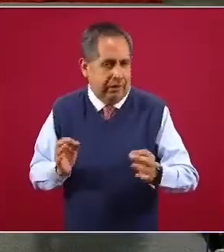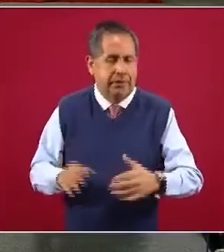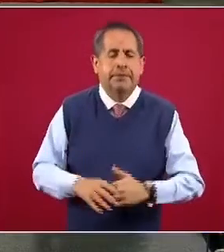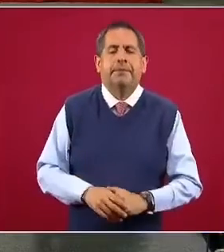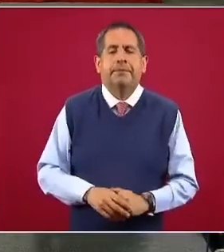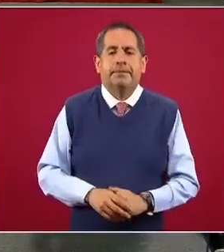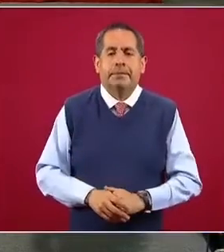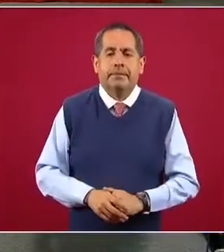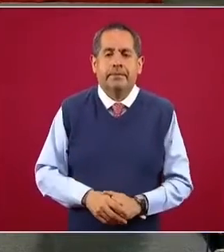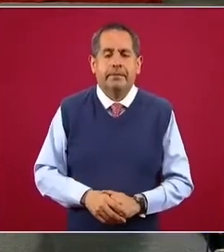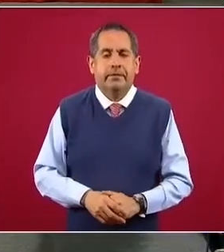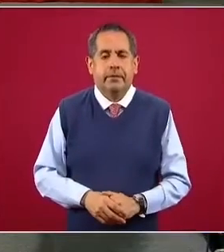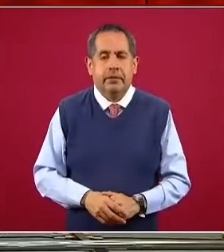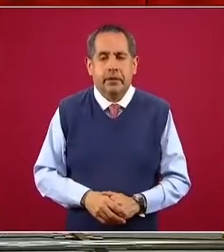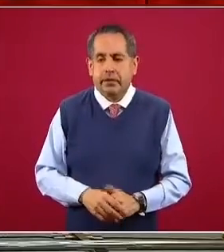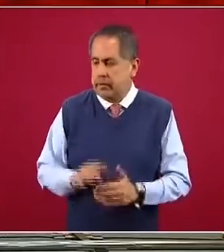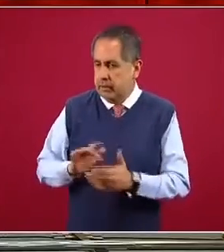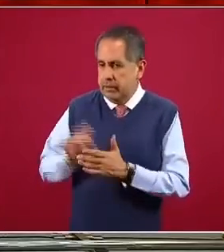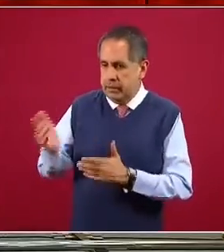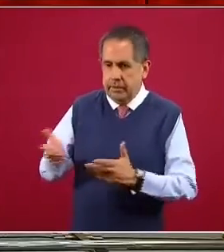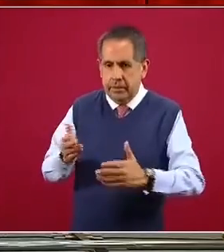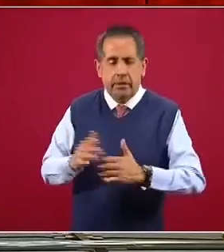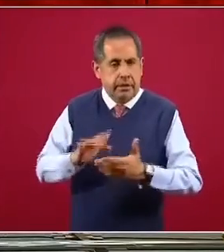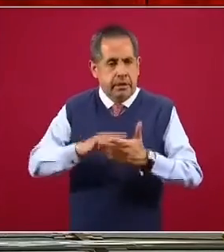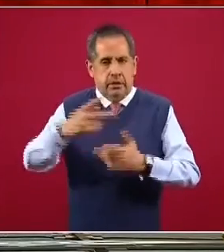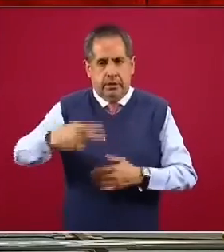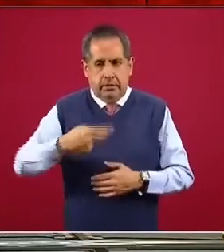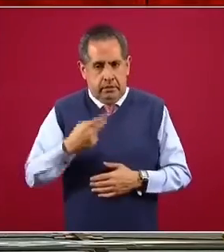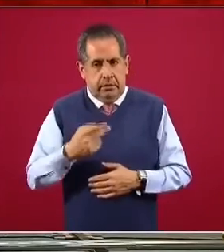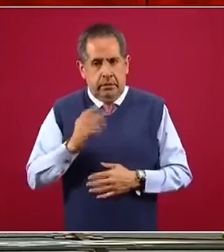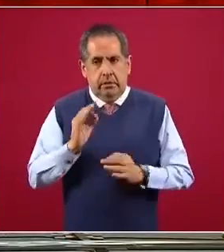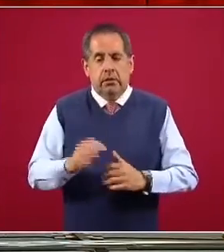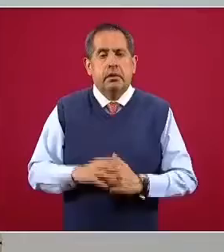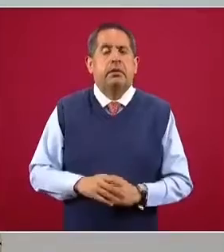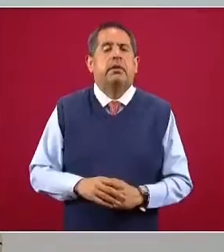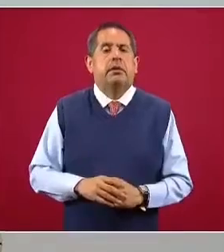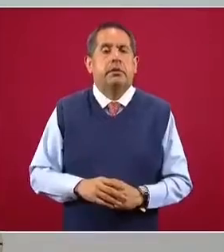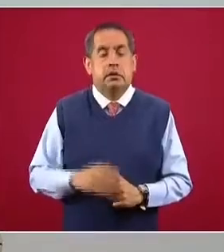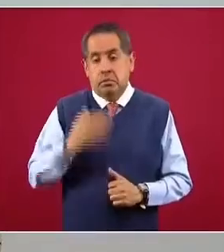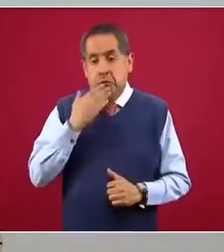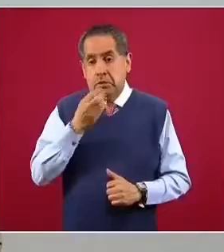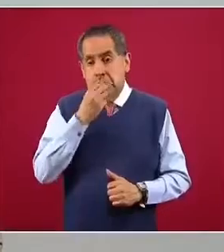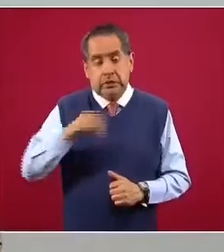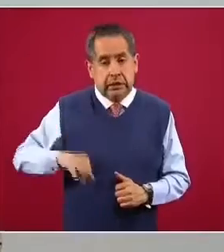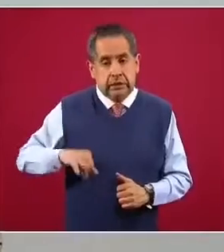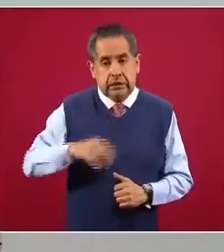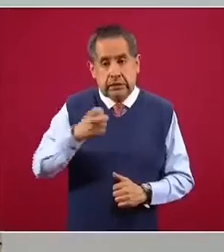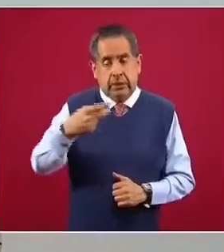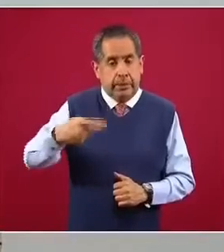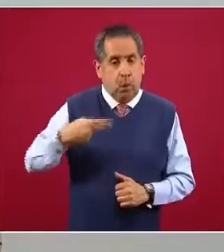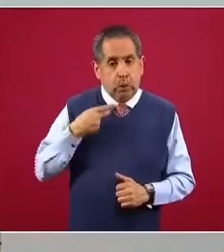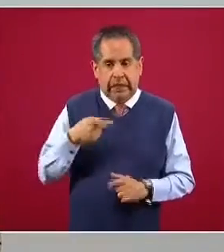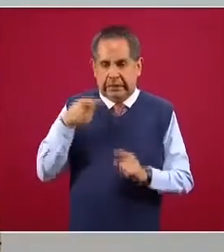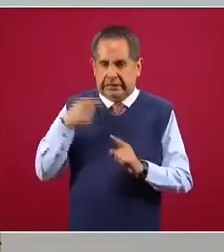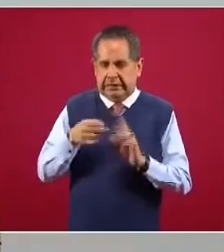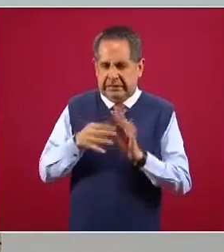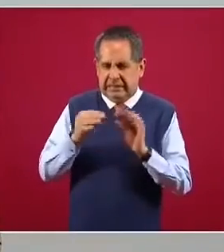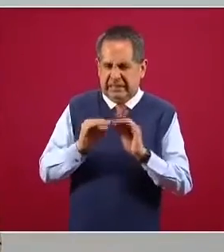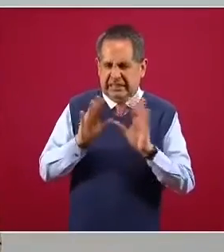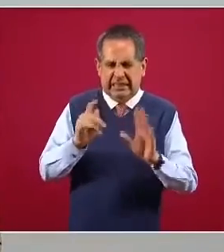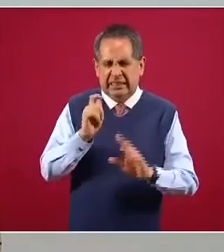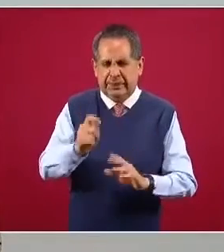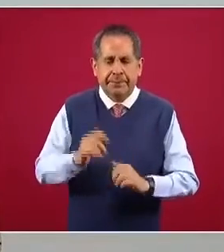por favor. Gracias y gracias por la pregunta, porque es muy importante especificarlo,